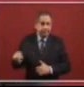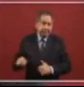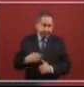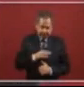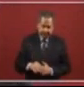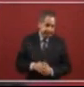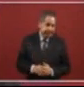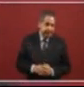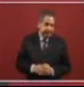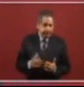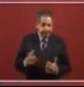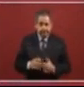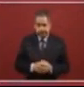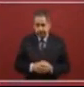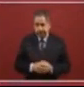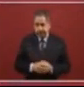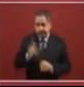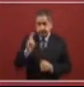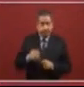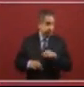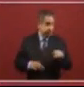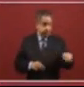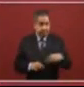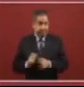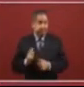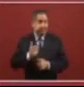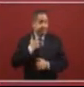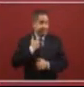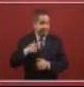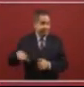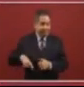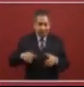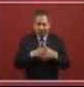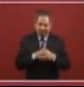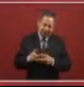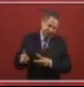Pero realmente le pegaron duro.